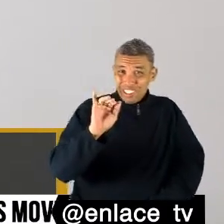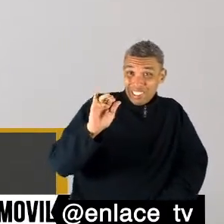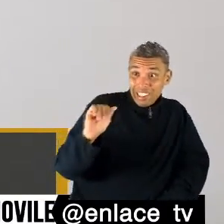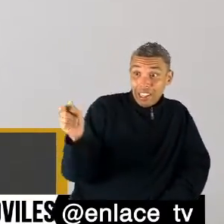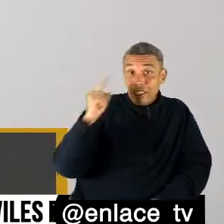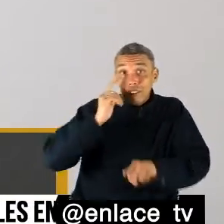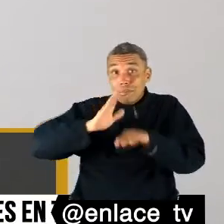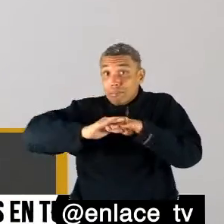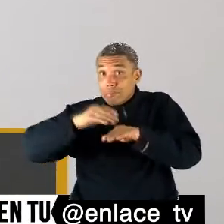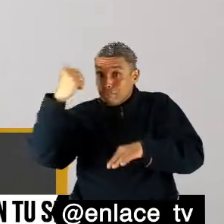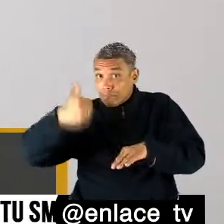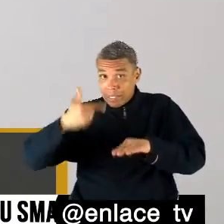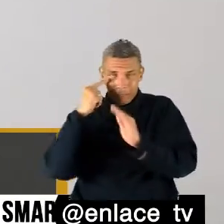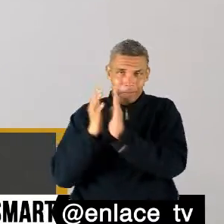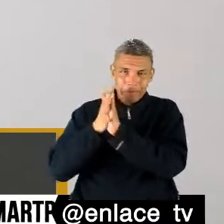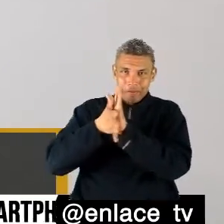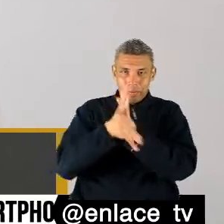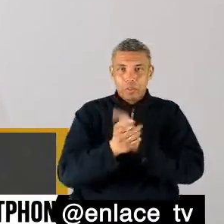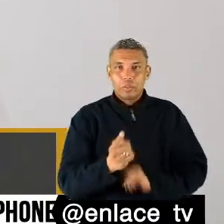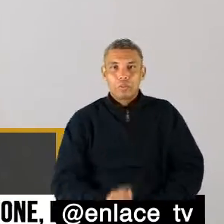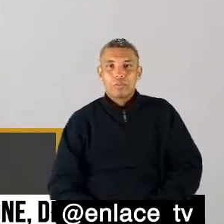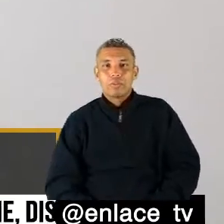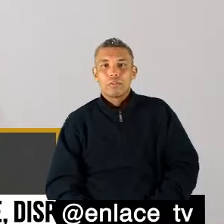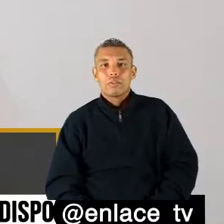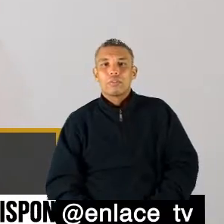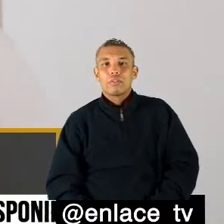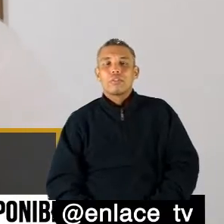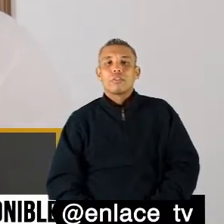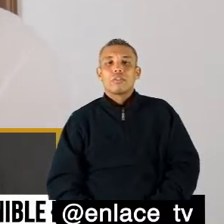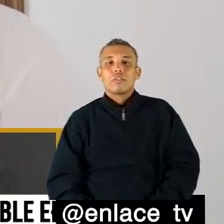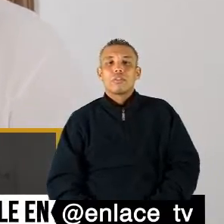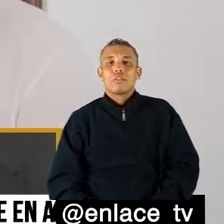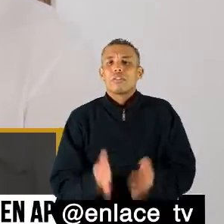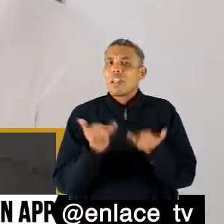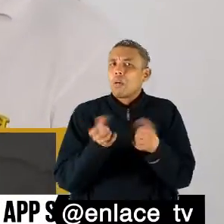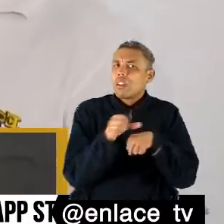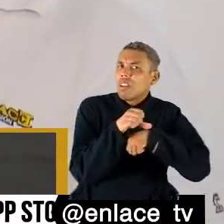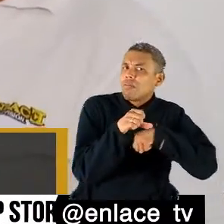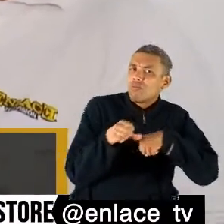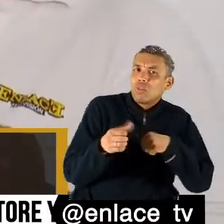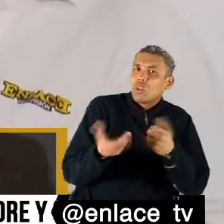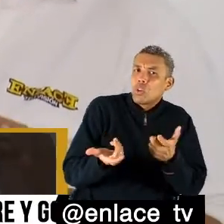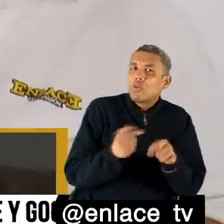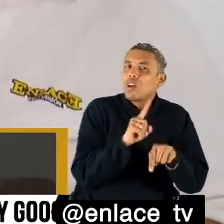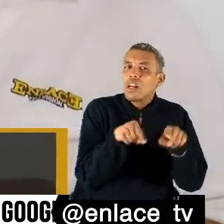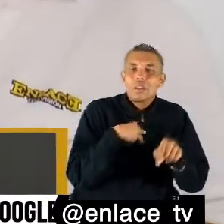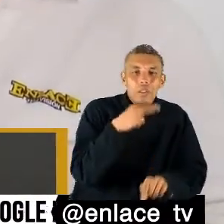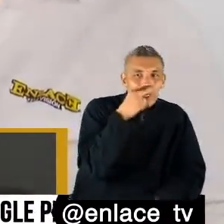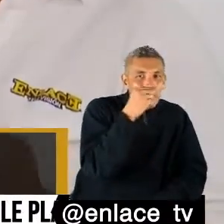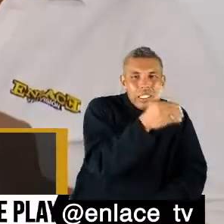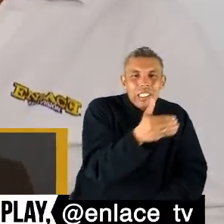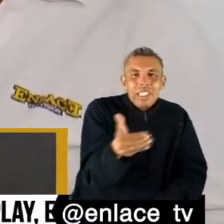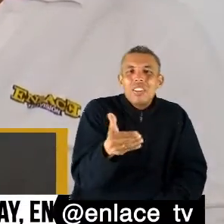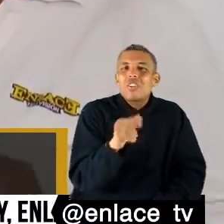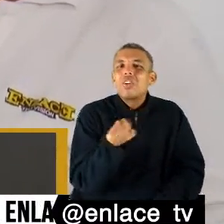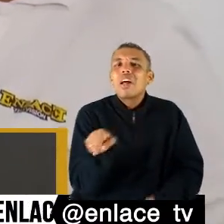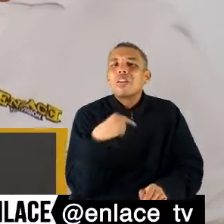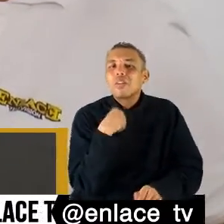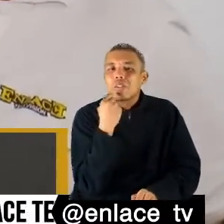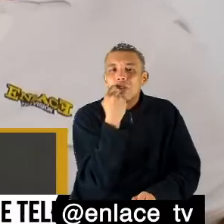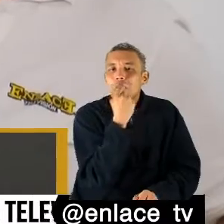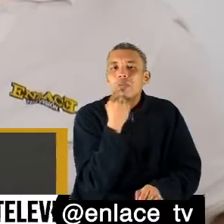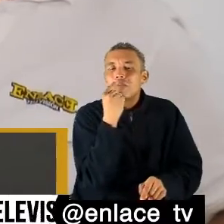noticias para todos los barranqueños, doctor Larios, ya que van a hacer cirugía gratuita para niños con labio leporino y paladar hendido.